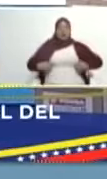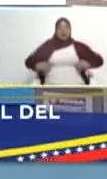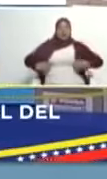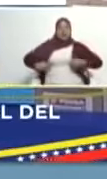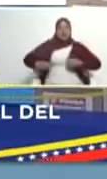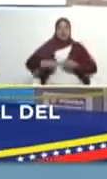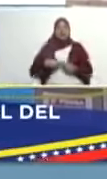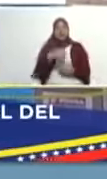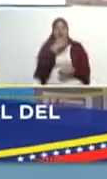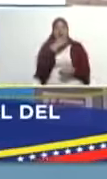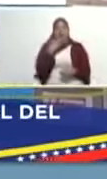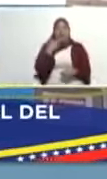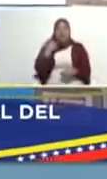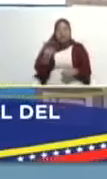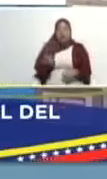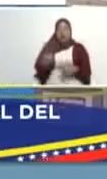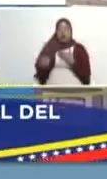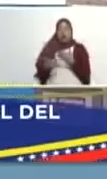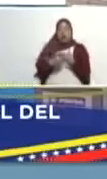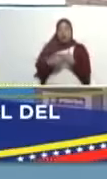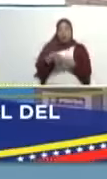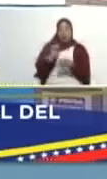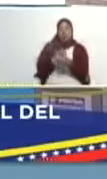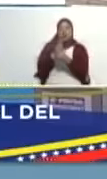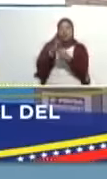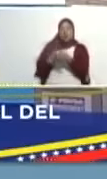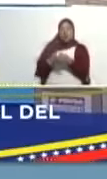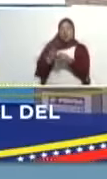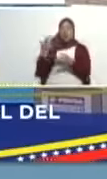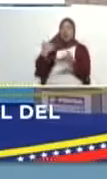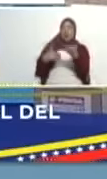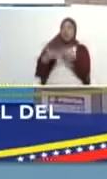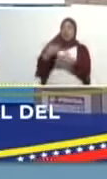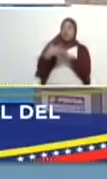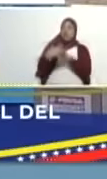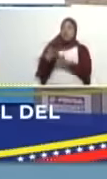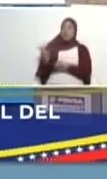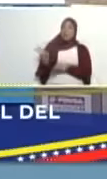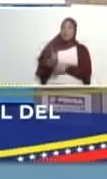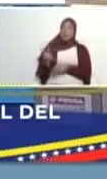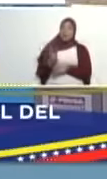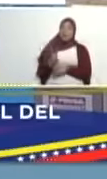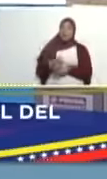el mejor modelo contra la pandemia del mundo lo tuvimos en Venezuela.